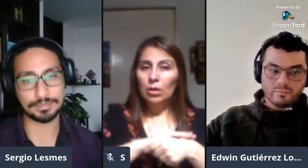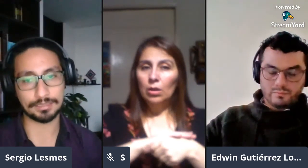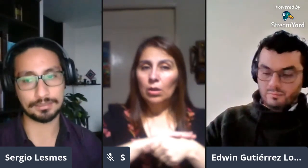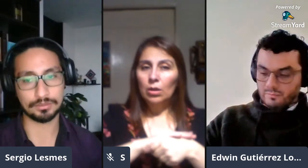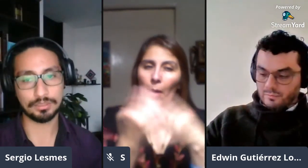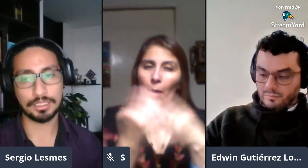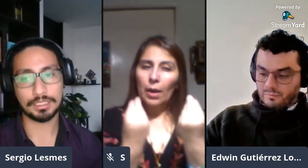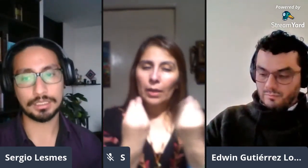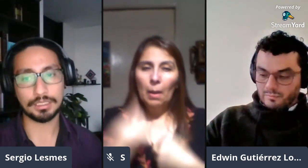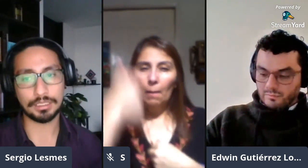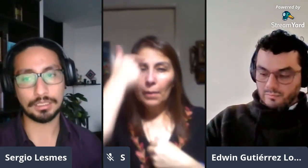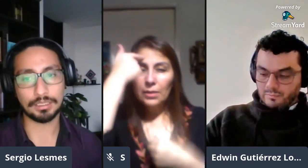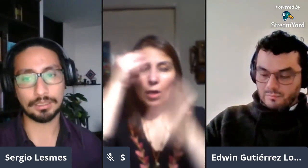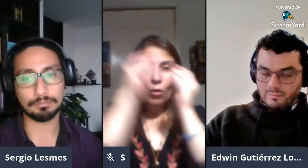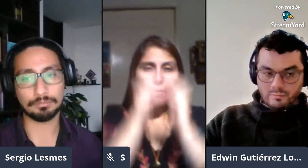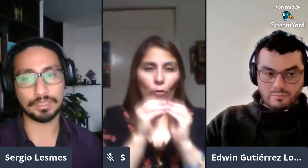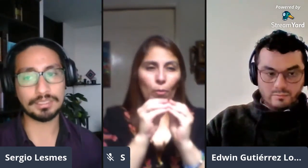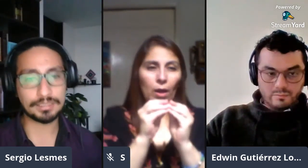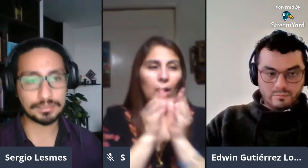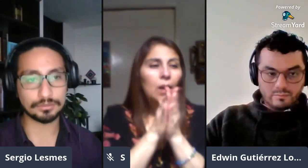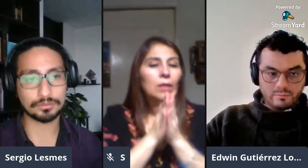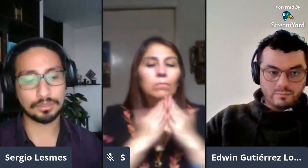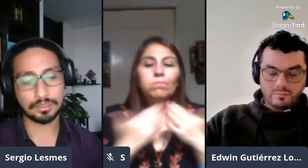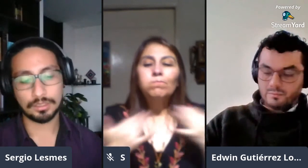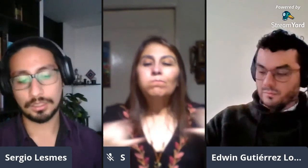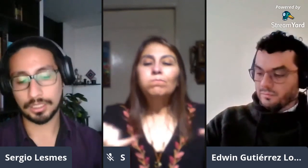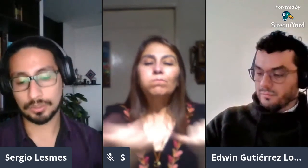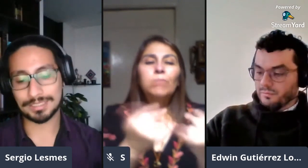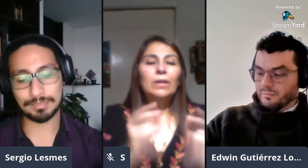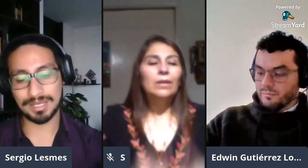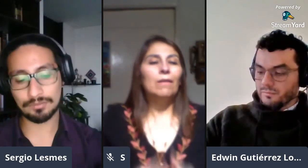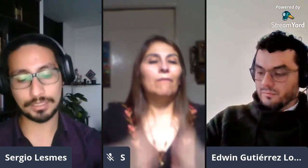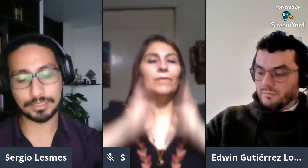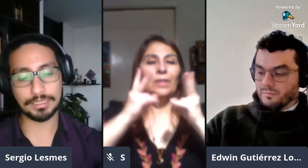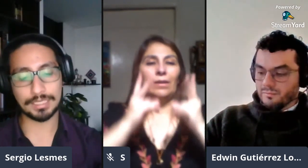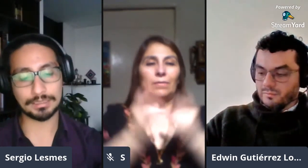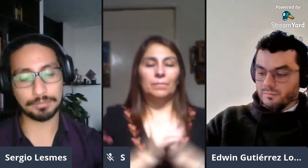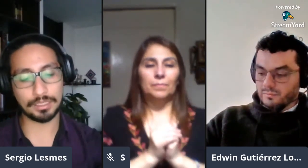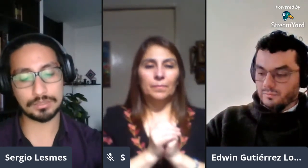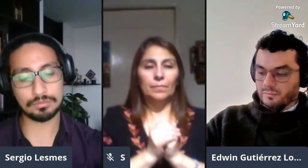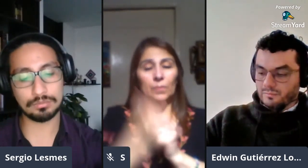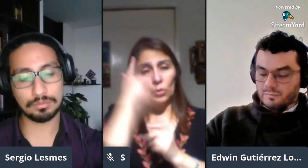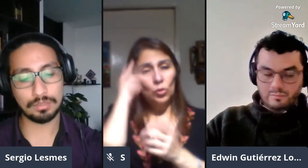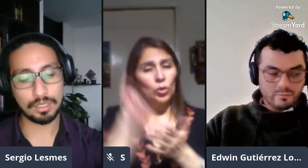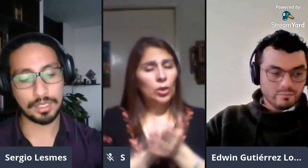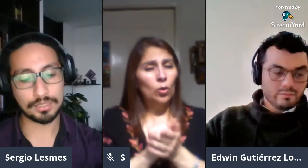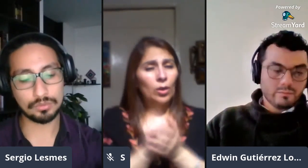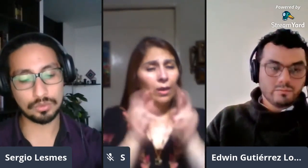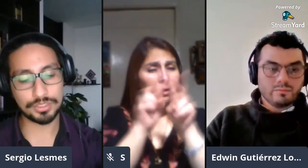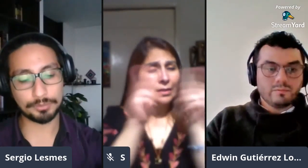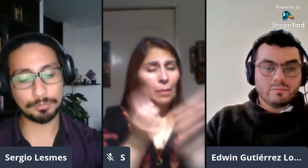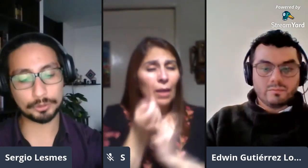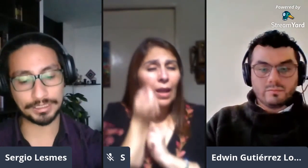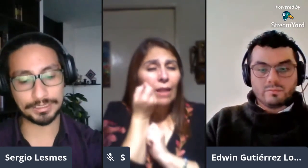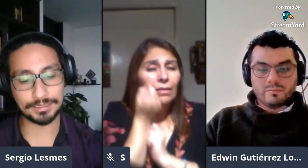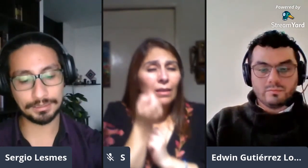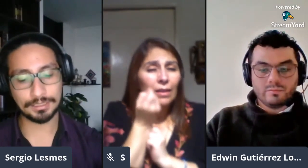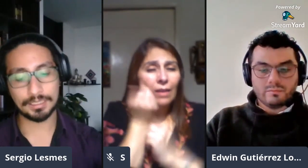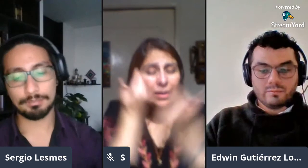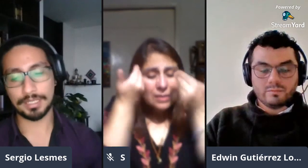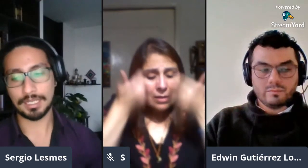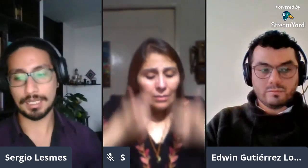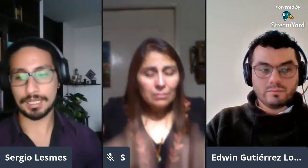en nuestra existencia, ¿no? Y insisto, creo que el tema de la fragilidad también es un concepto